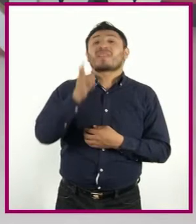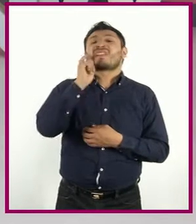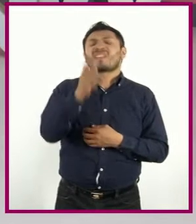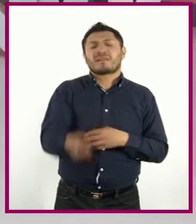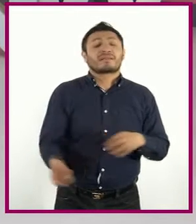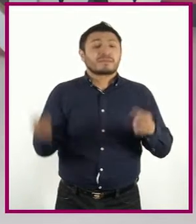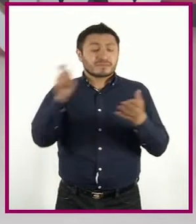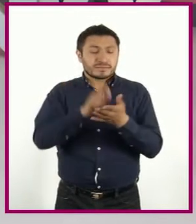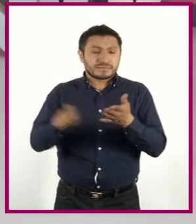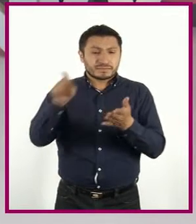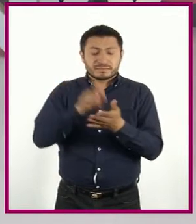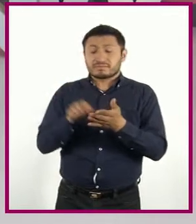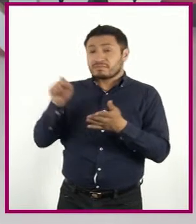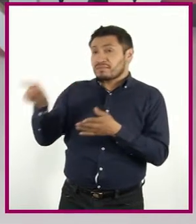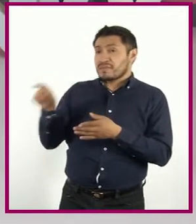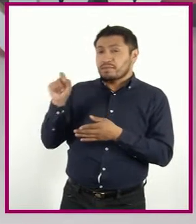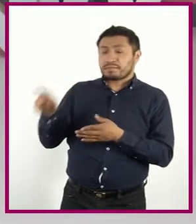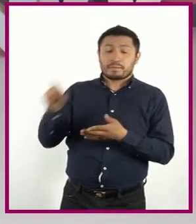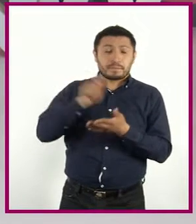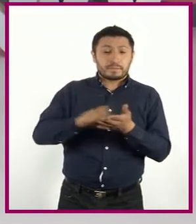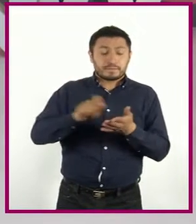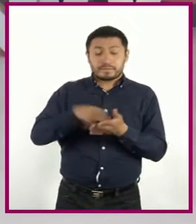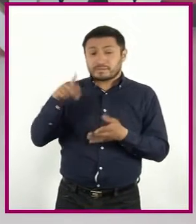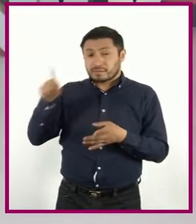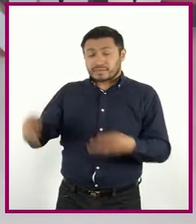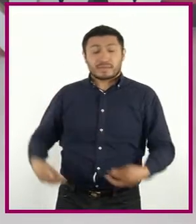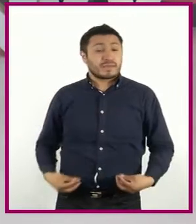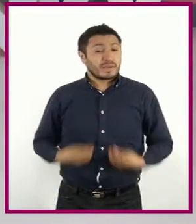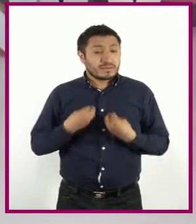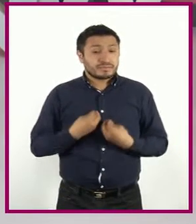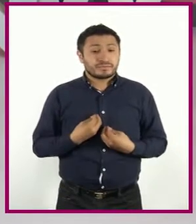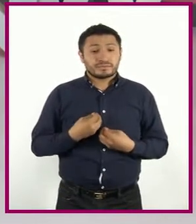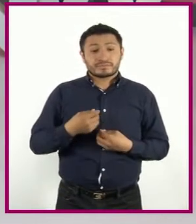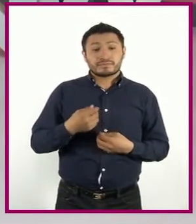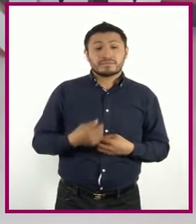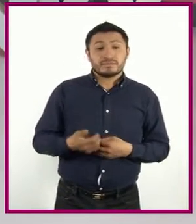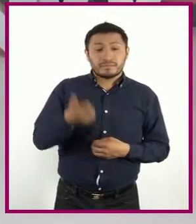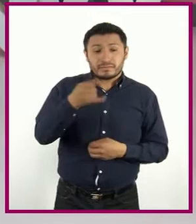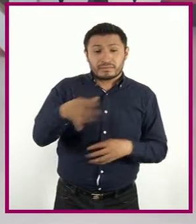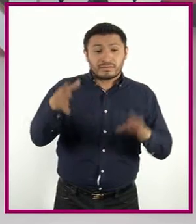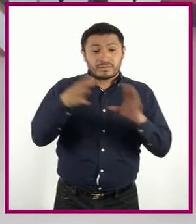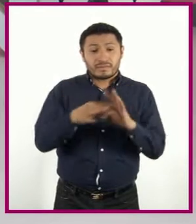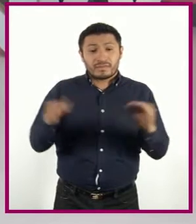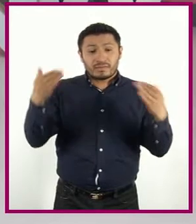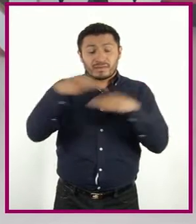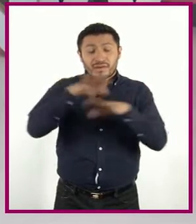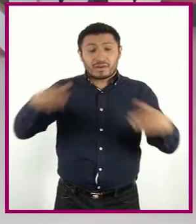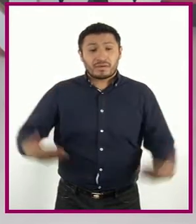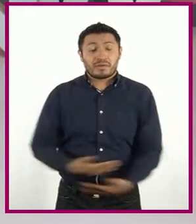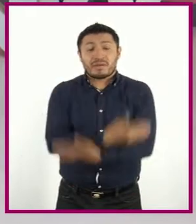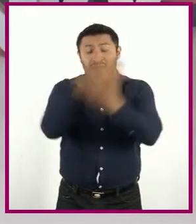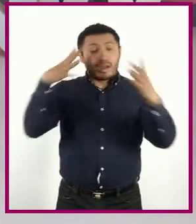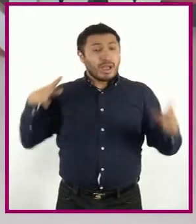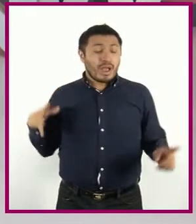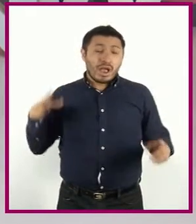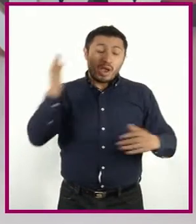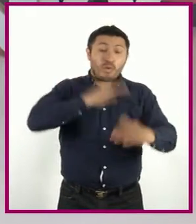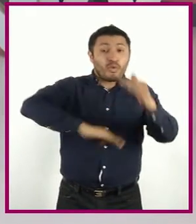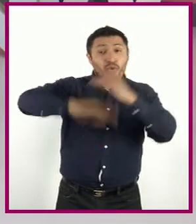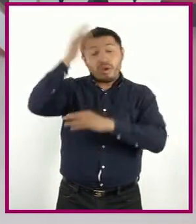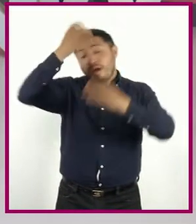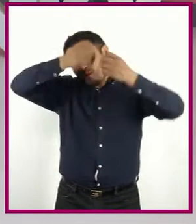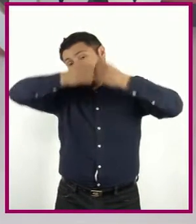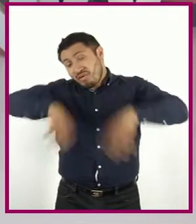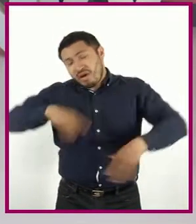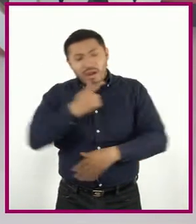narración escrita por él mismo acerca de su vida. En ella se habla de su nacimiento, sus logros, fracasos, gustos